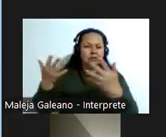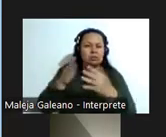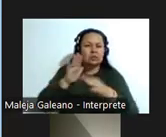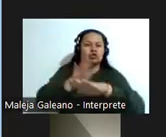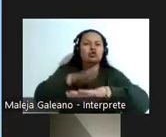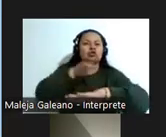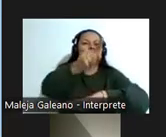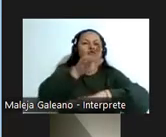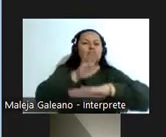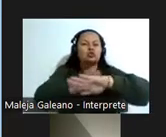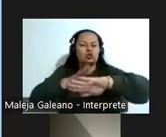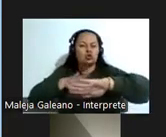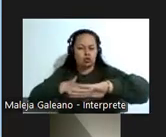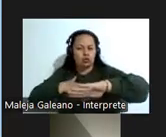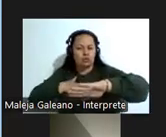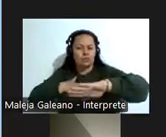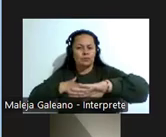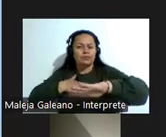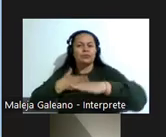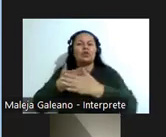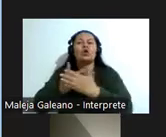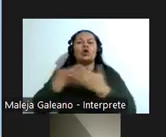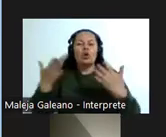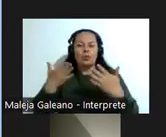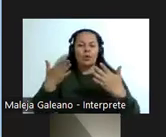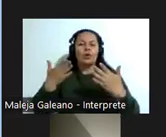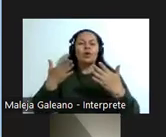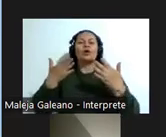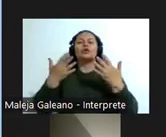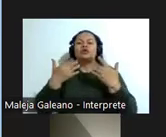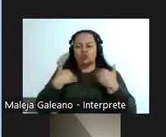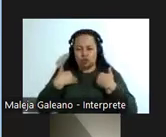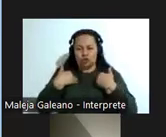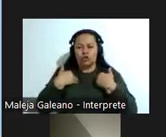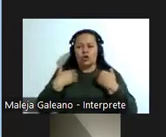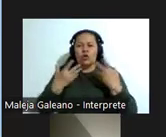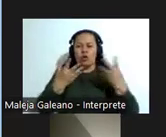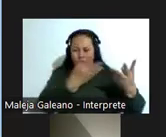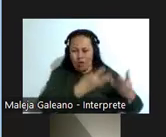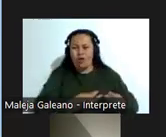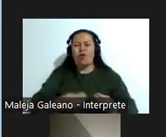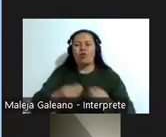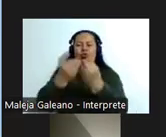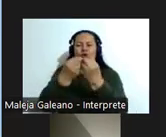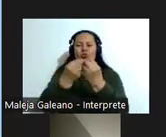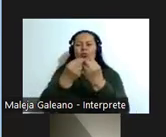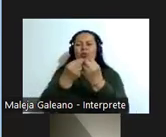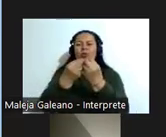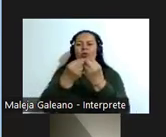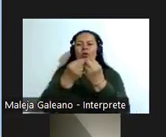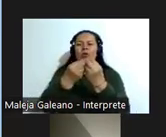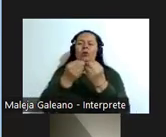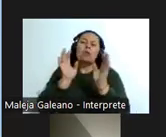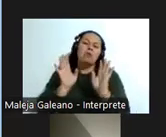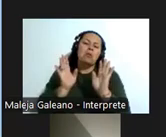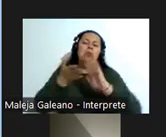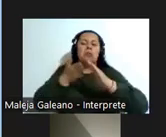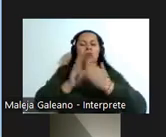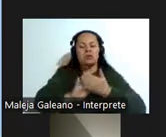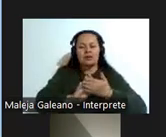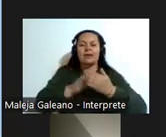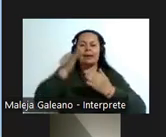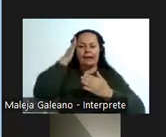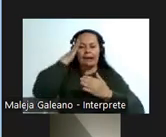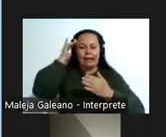esa investigación, como las intenciones que tiene tu colectivo o tu colectiva o tu comunidad académica